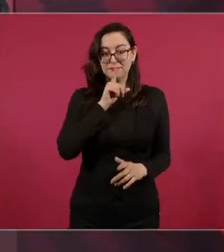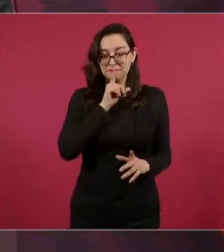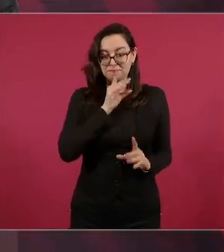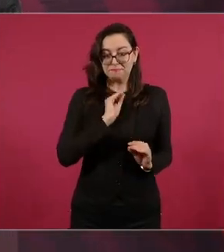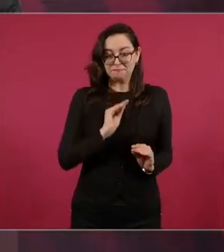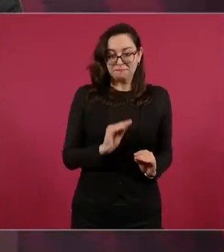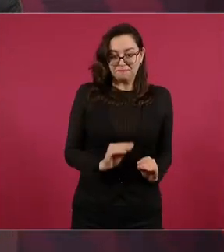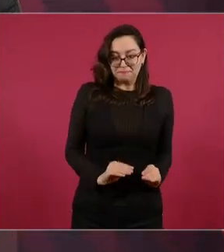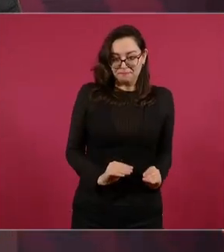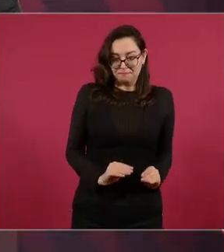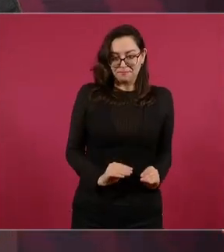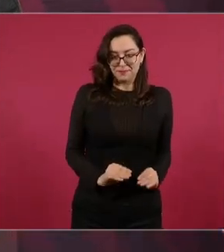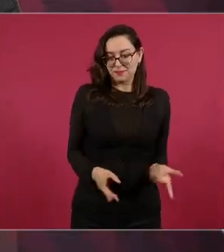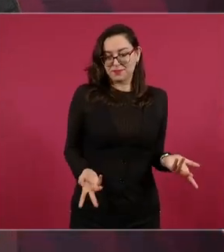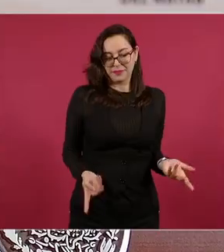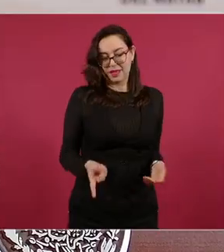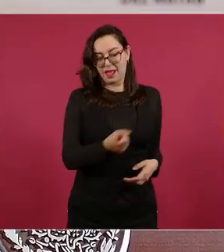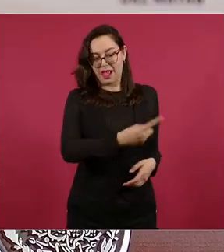son los conservadores